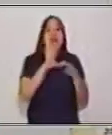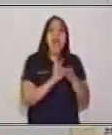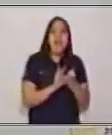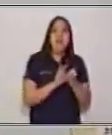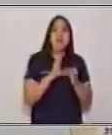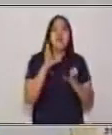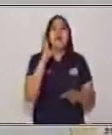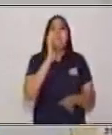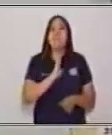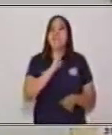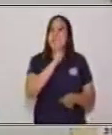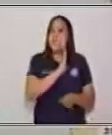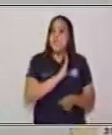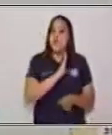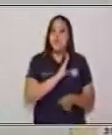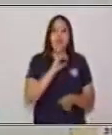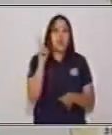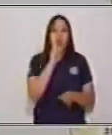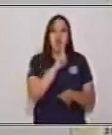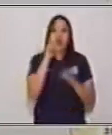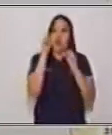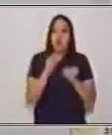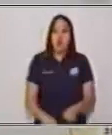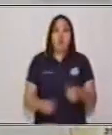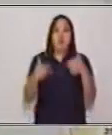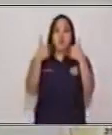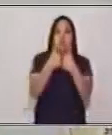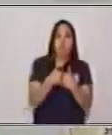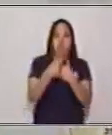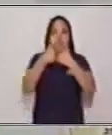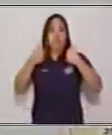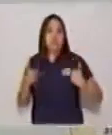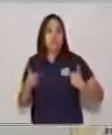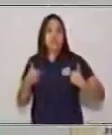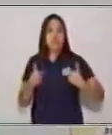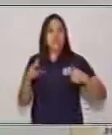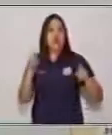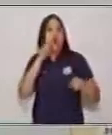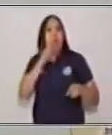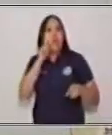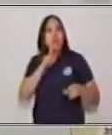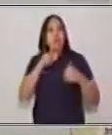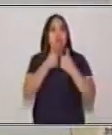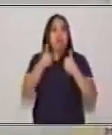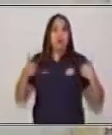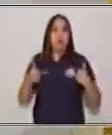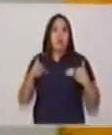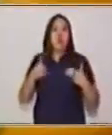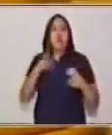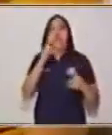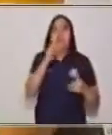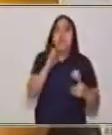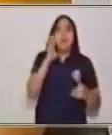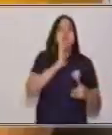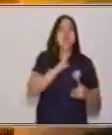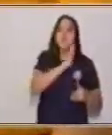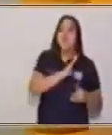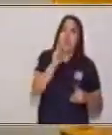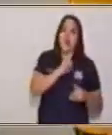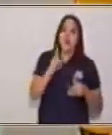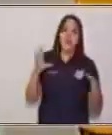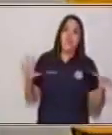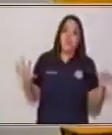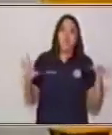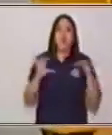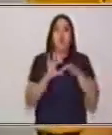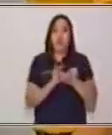no podemos dejar a un lado la parte de bachillerato, debe estar por completa. Muy bien, entonces, esto